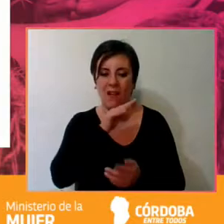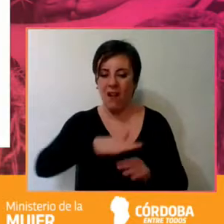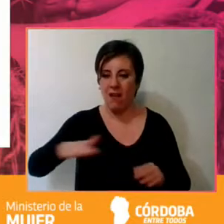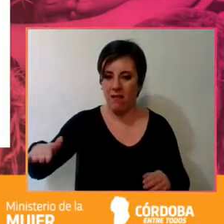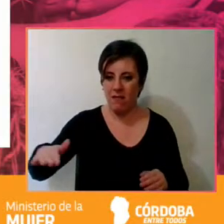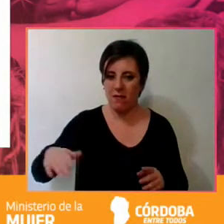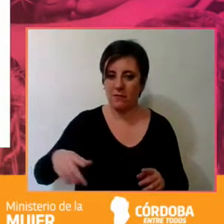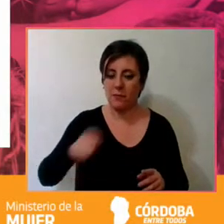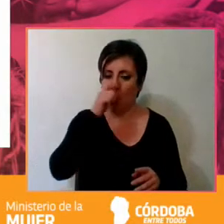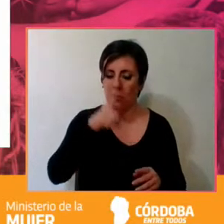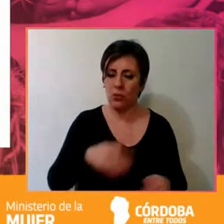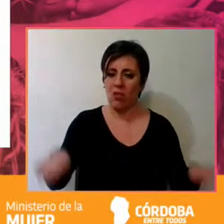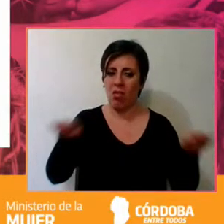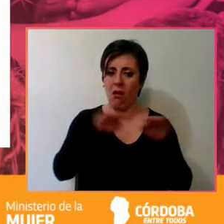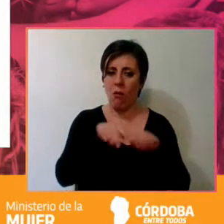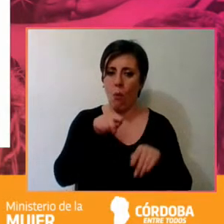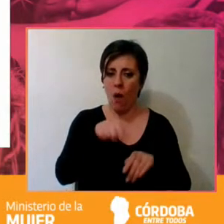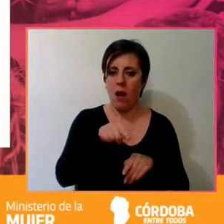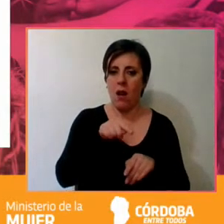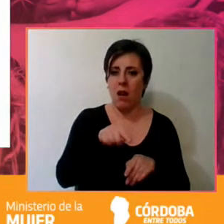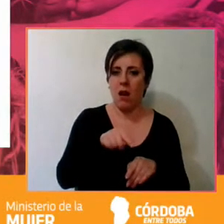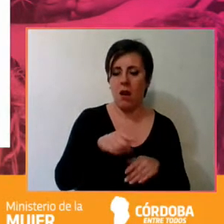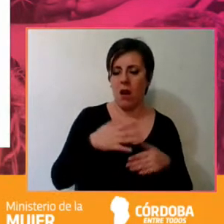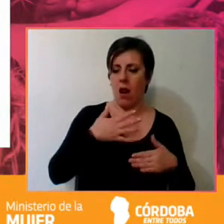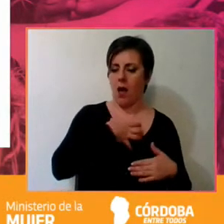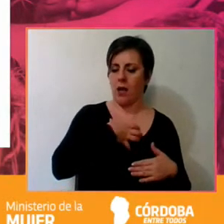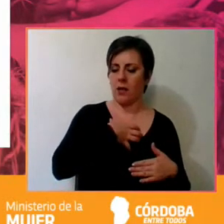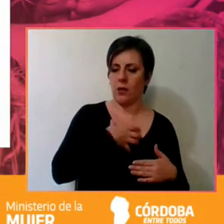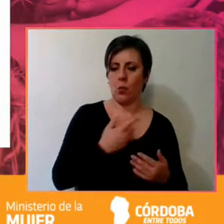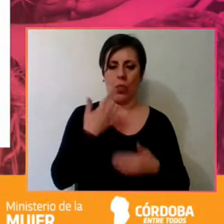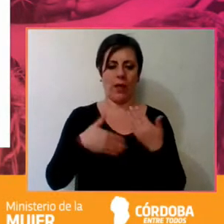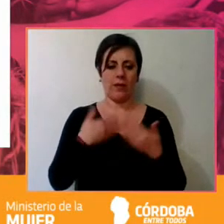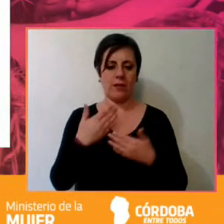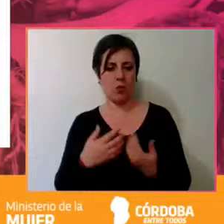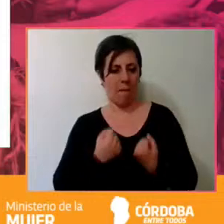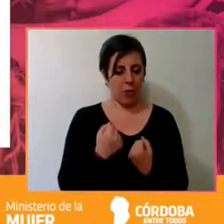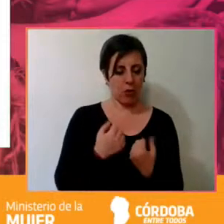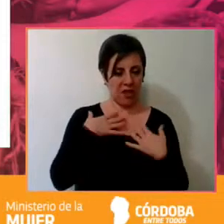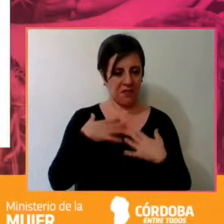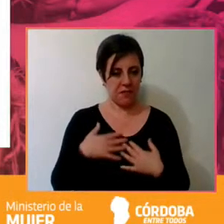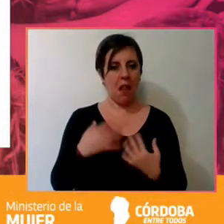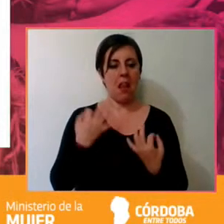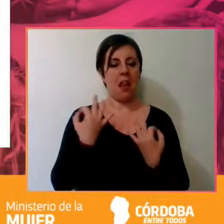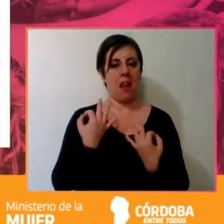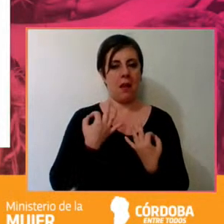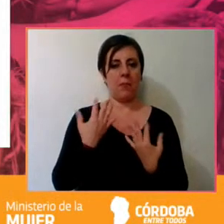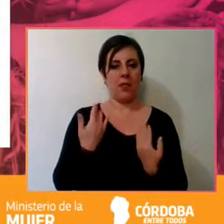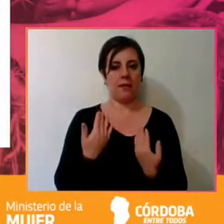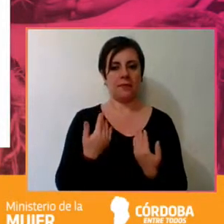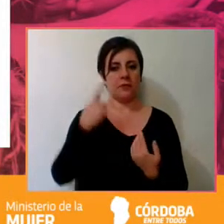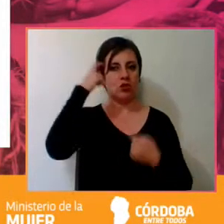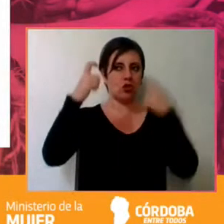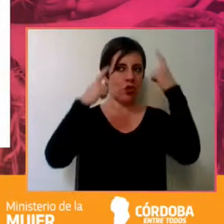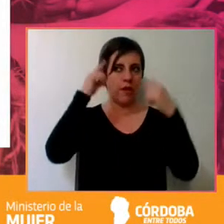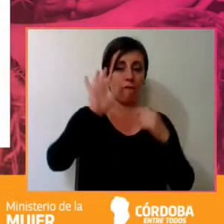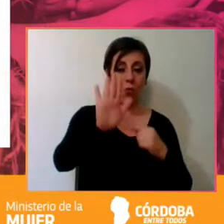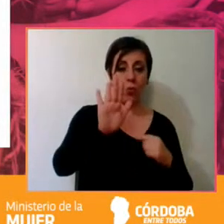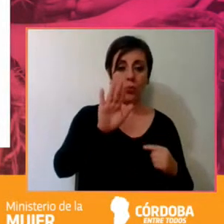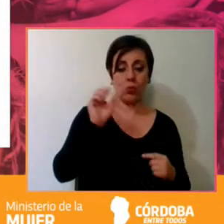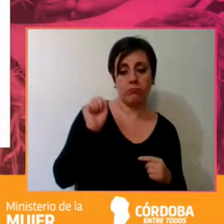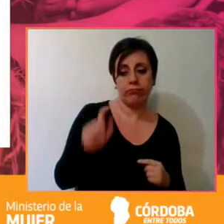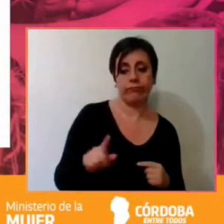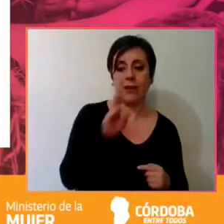mismas oportunidades de adquirir aptitudes, de desarrollar sus potencialidades, que tengan la misma posibilidad de soñar su futuro. Esto